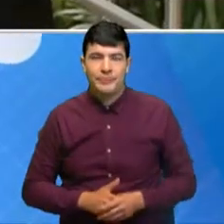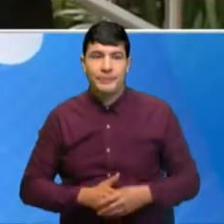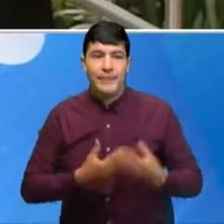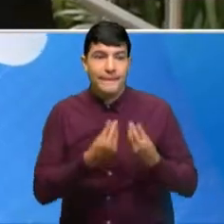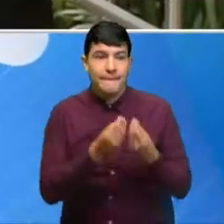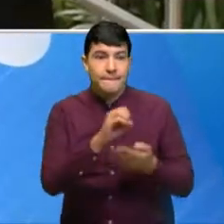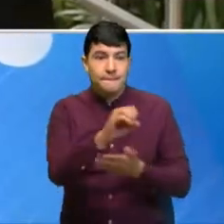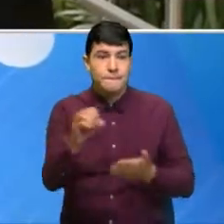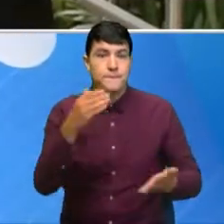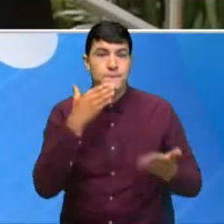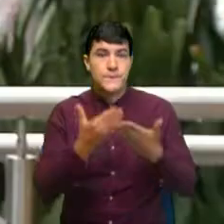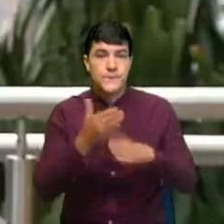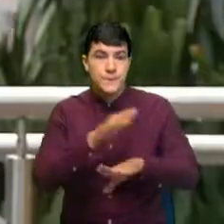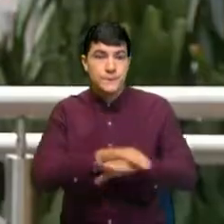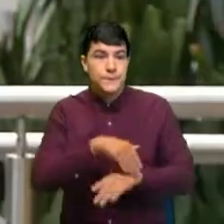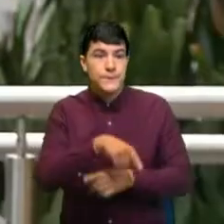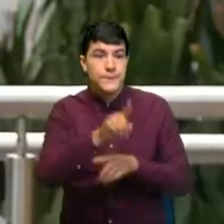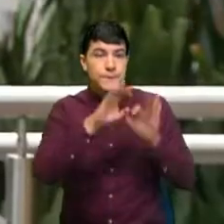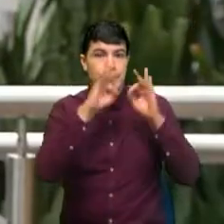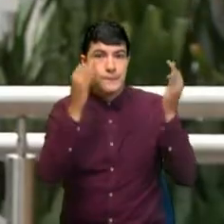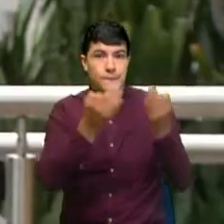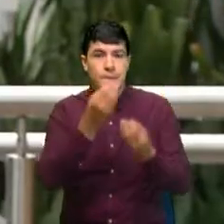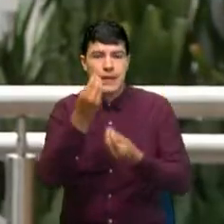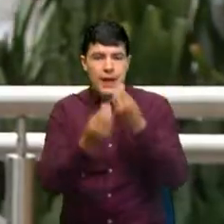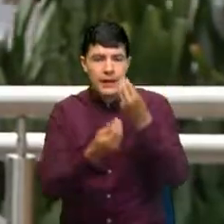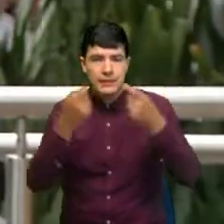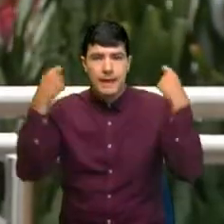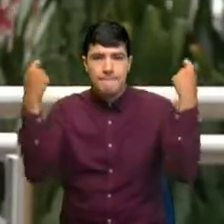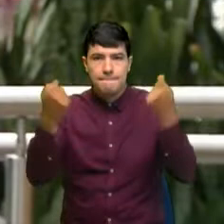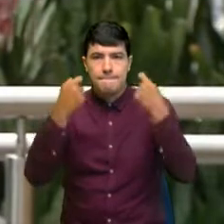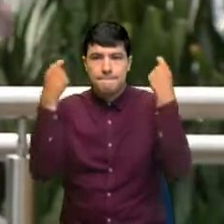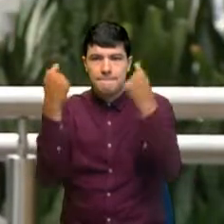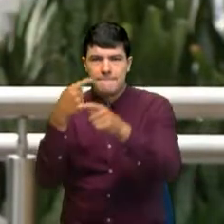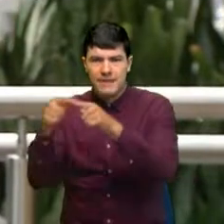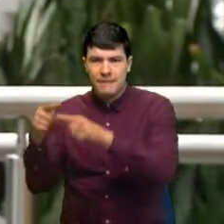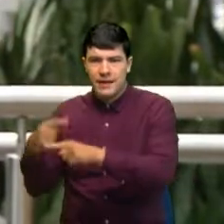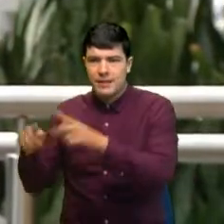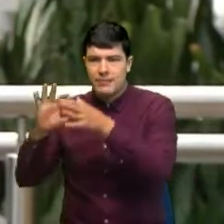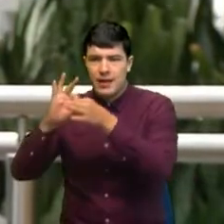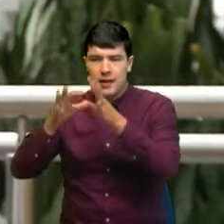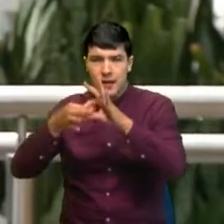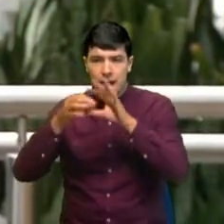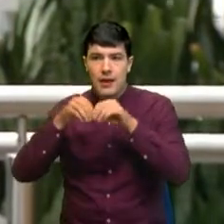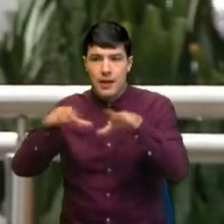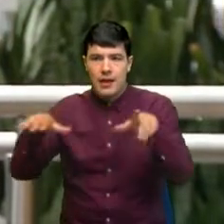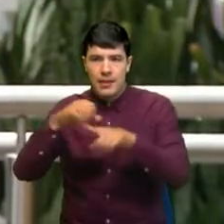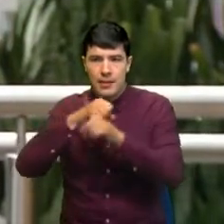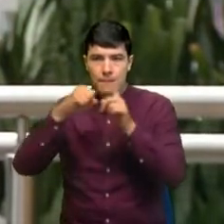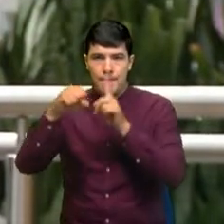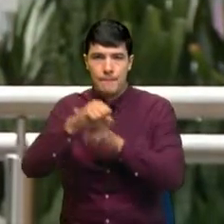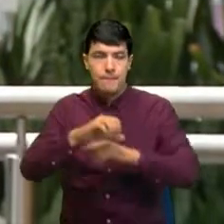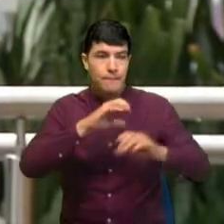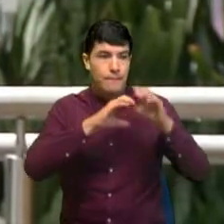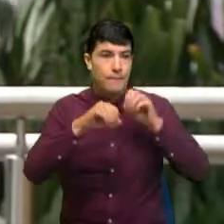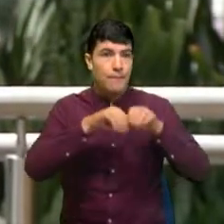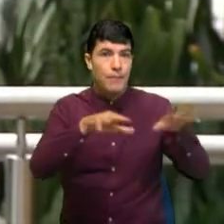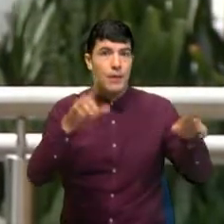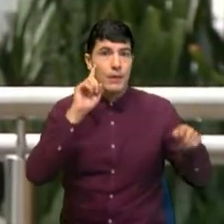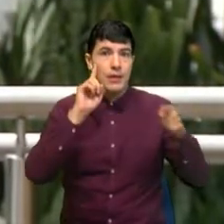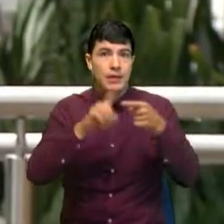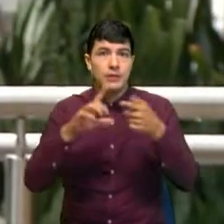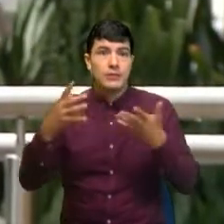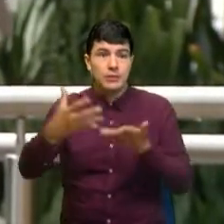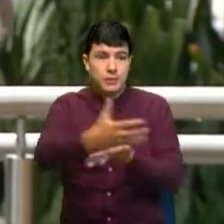Compañeros, buenas tardes. Pues esta familia ha realizado campañas a través de redes sociales y a través de medios de comunicación con la intención de